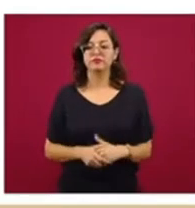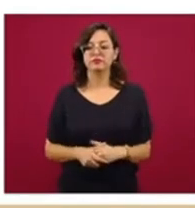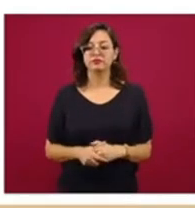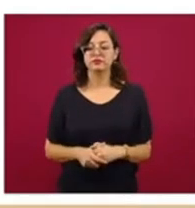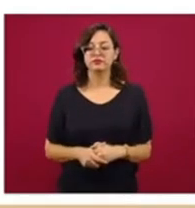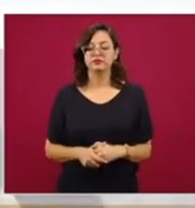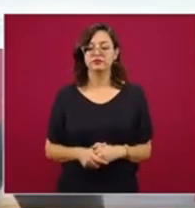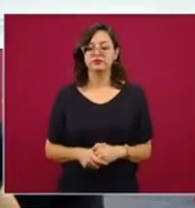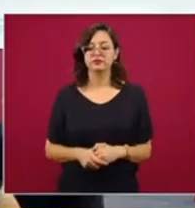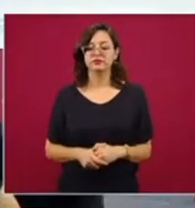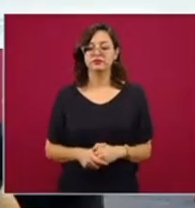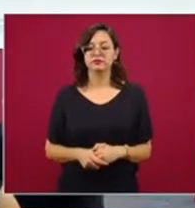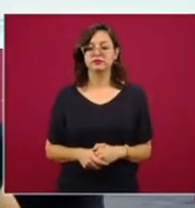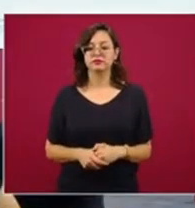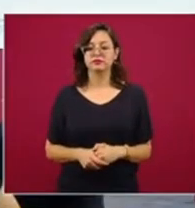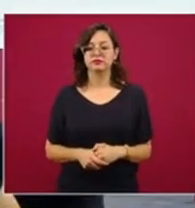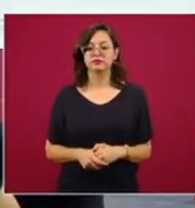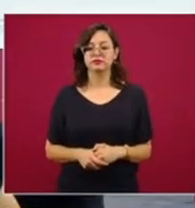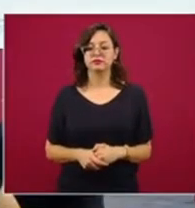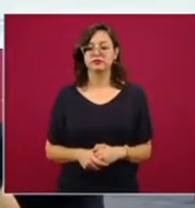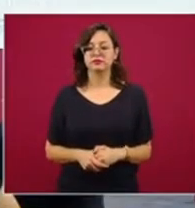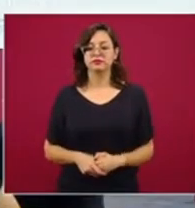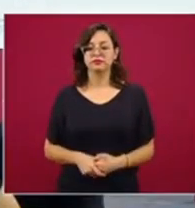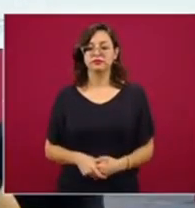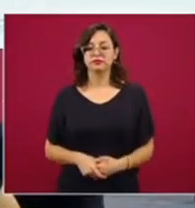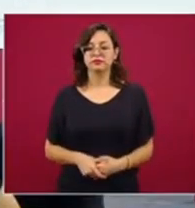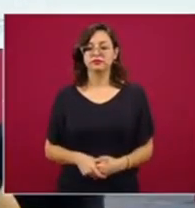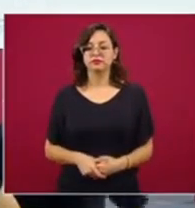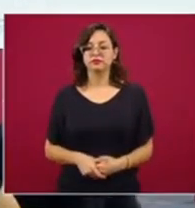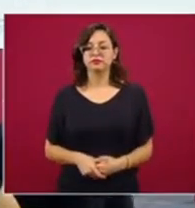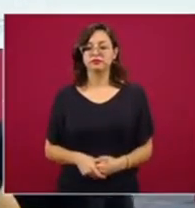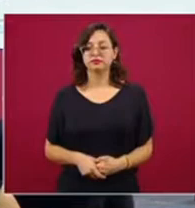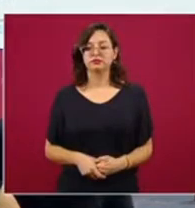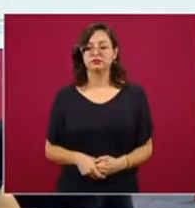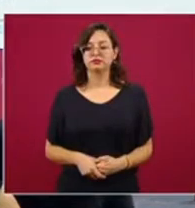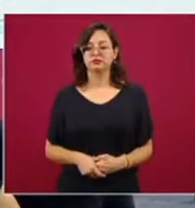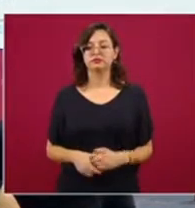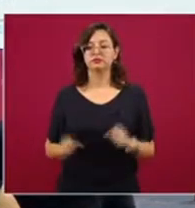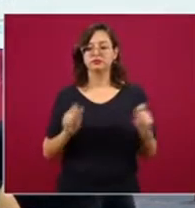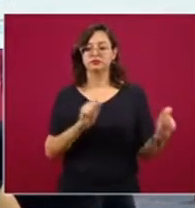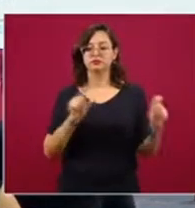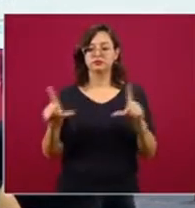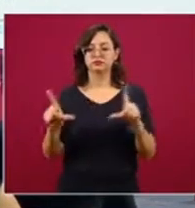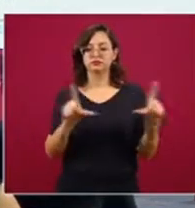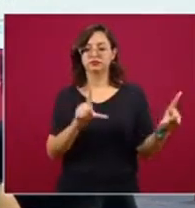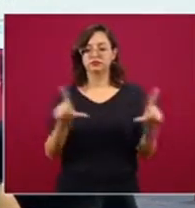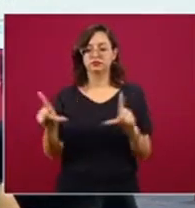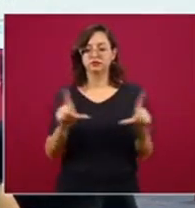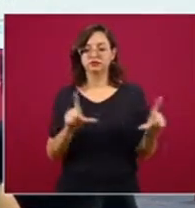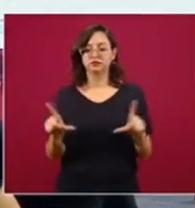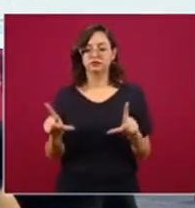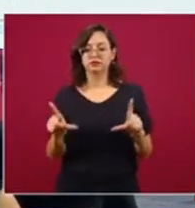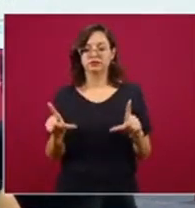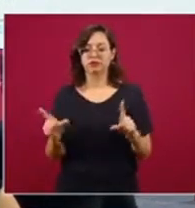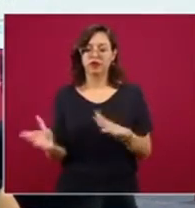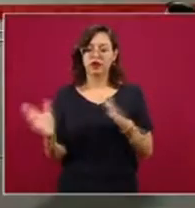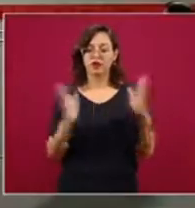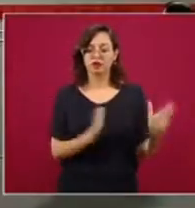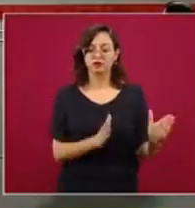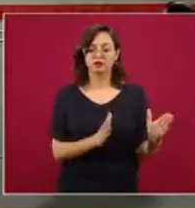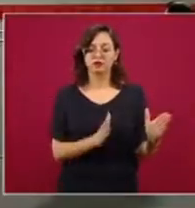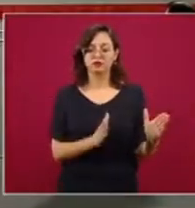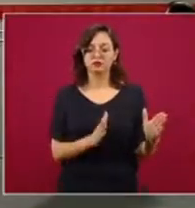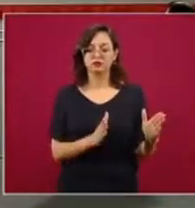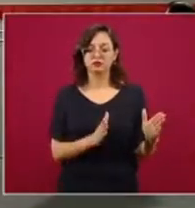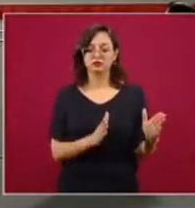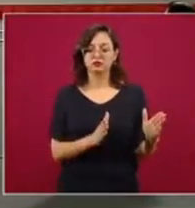Vamos a hacer ¿pasamos a la siguiente? Vamos a ver las últimas 3 gráficas. No, pero hay una previa.